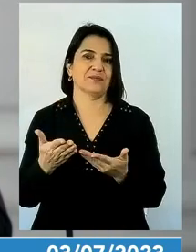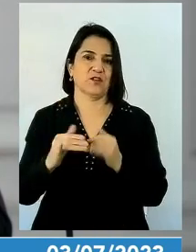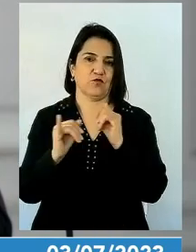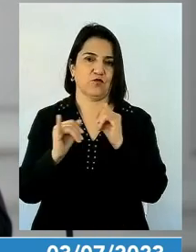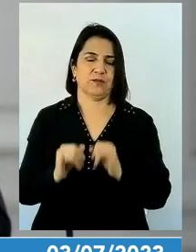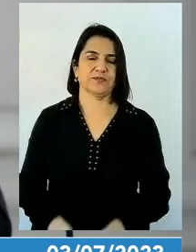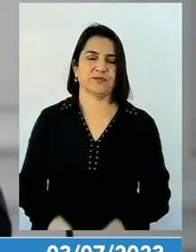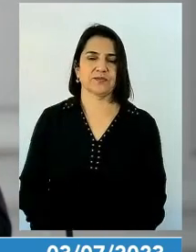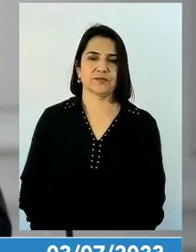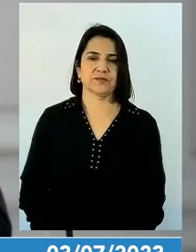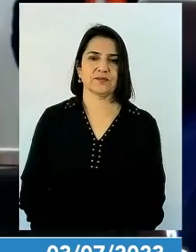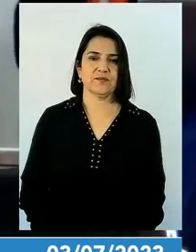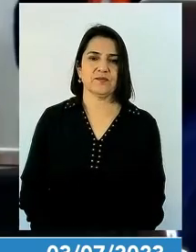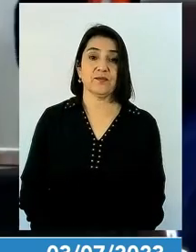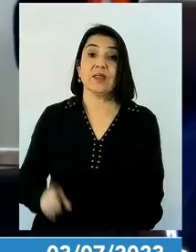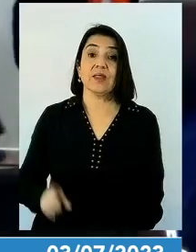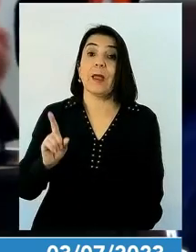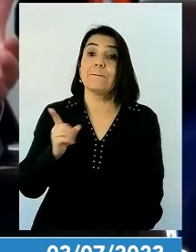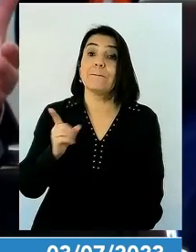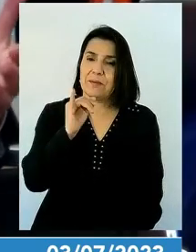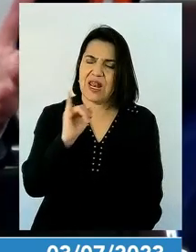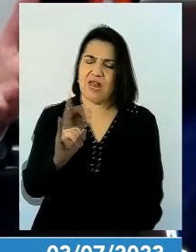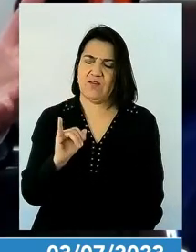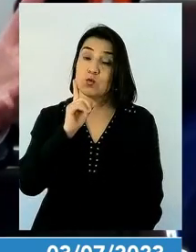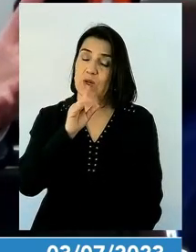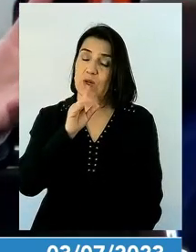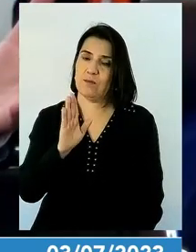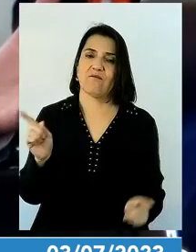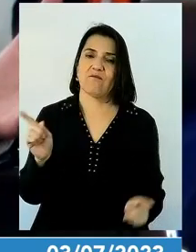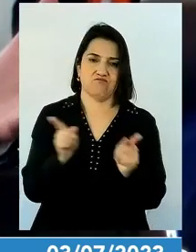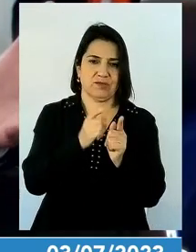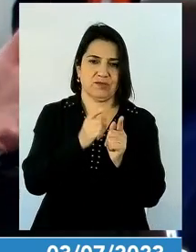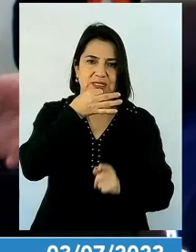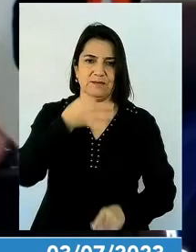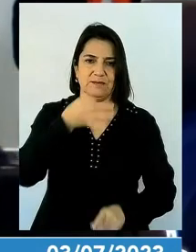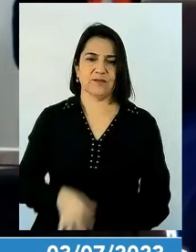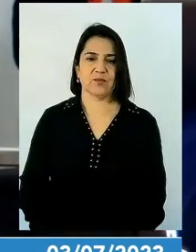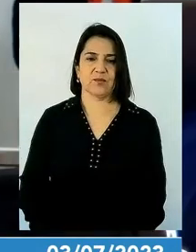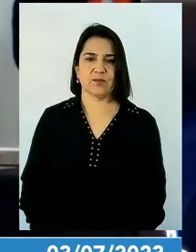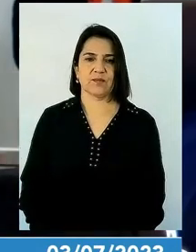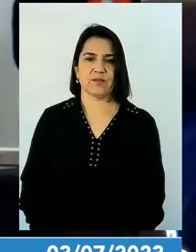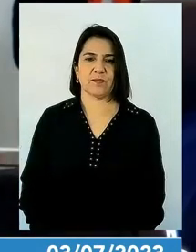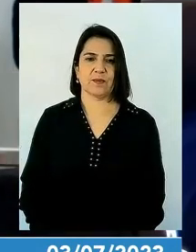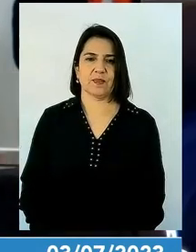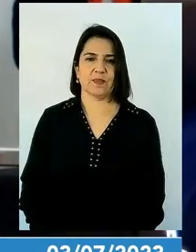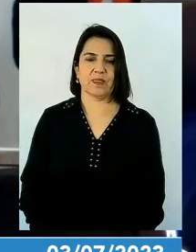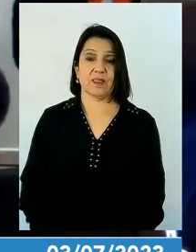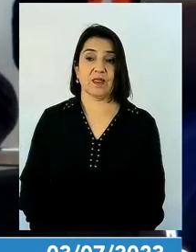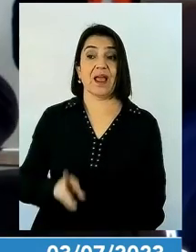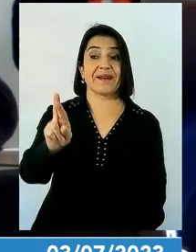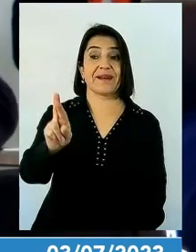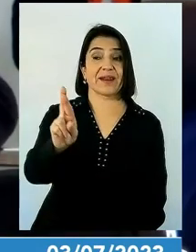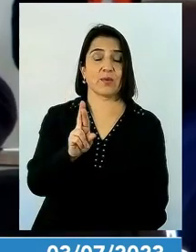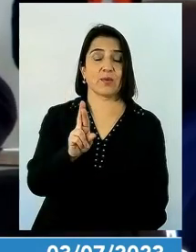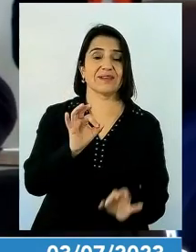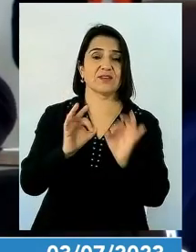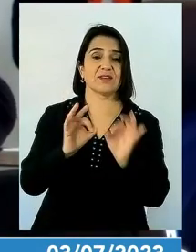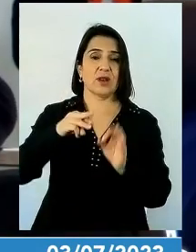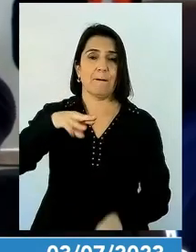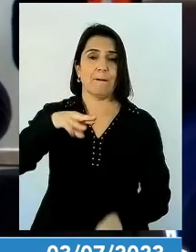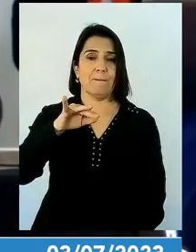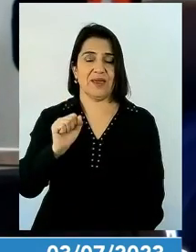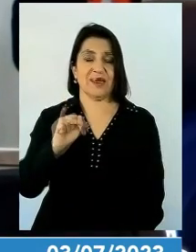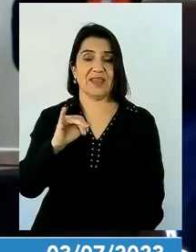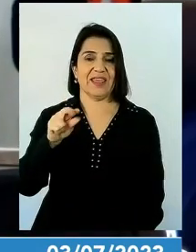vez. Pero muy breve. A partir de la respuesta de la señora María Inés y de la pregunta que había hecho nuestro